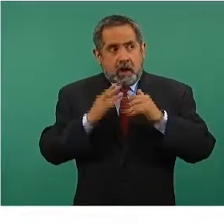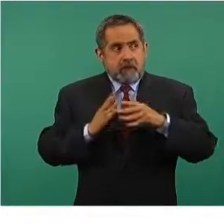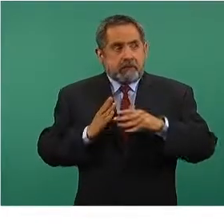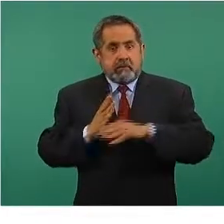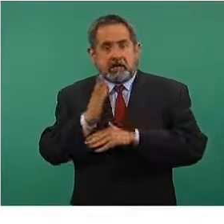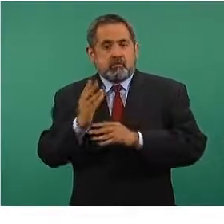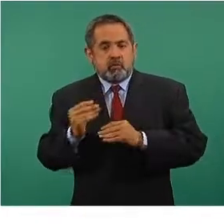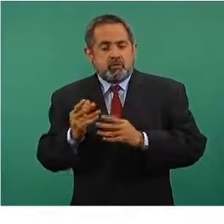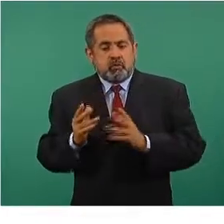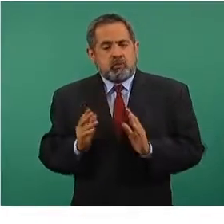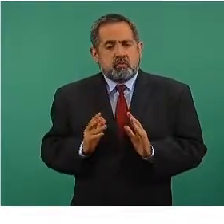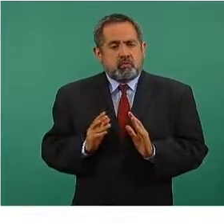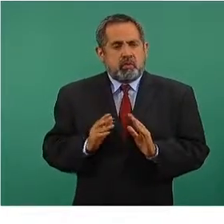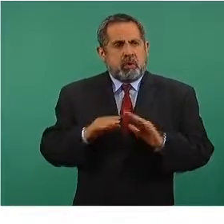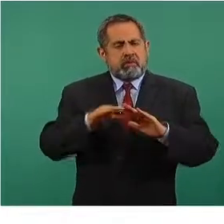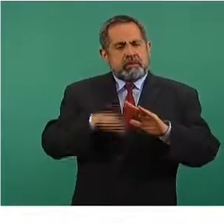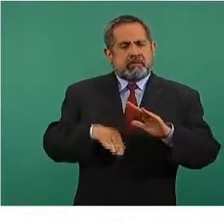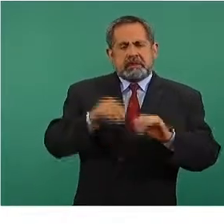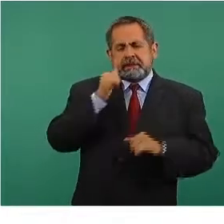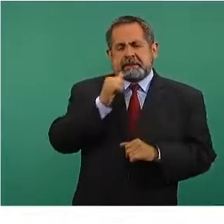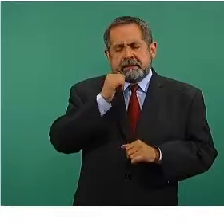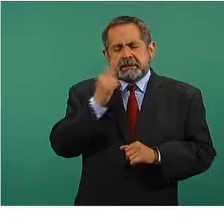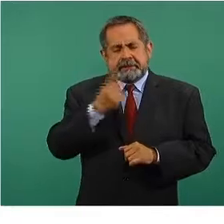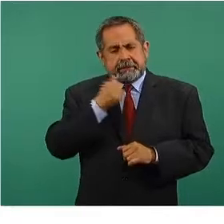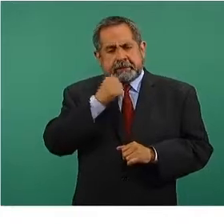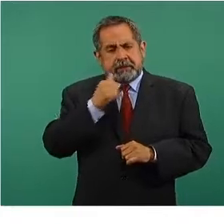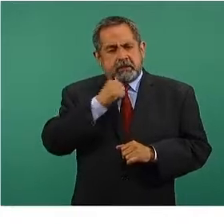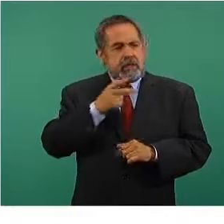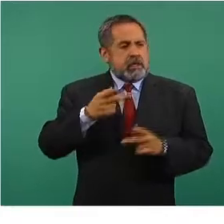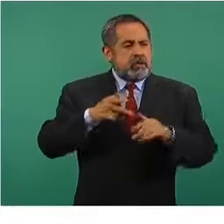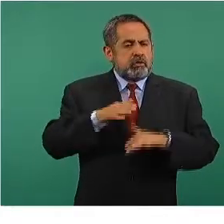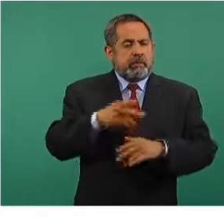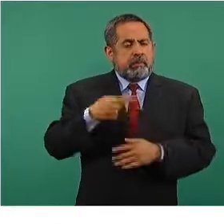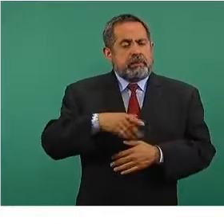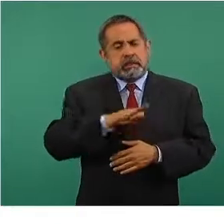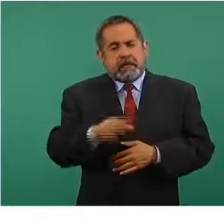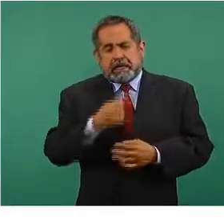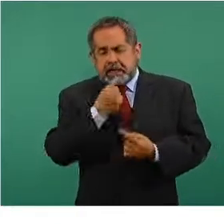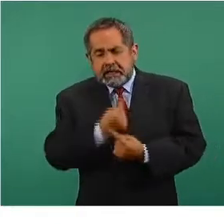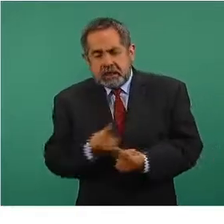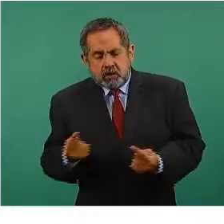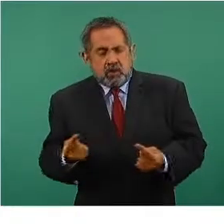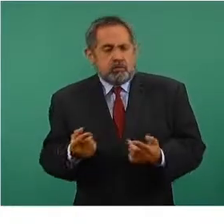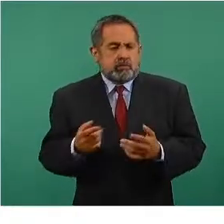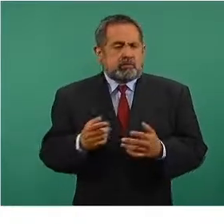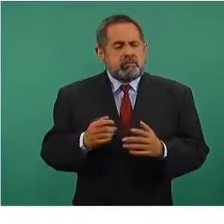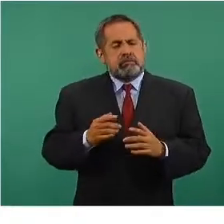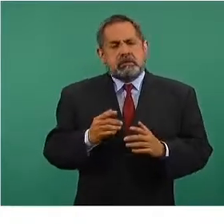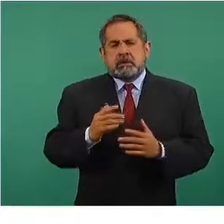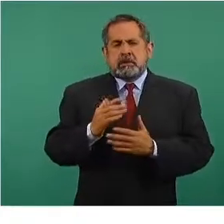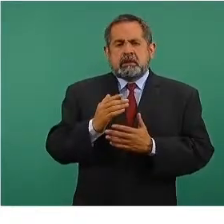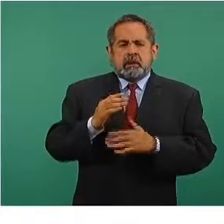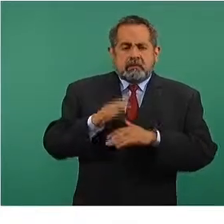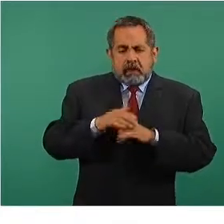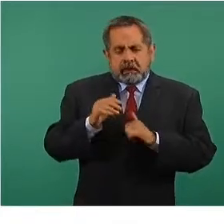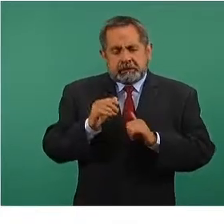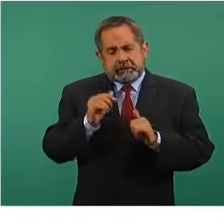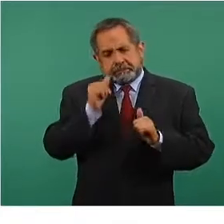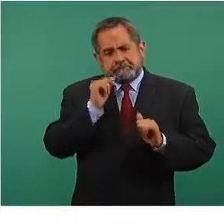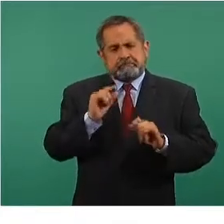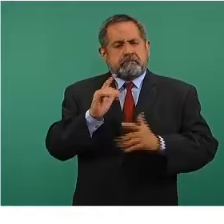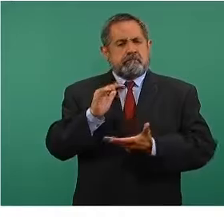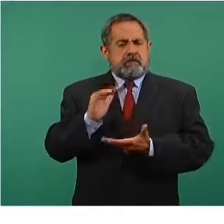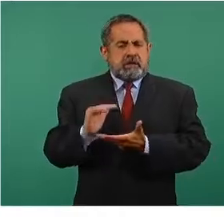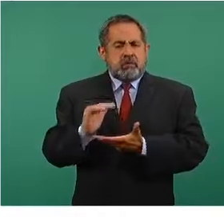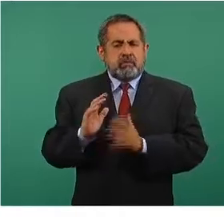exceso, más estamos por debajo, pero esto siempre ha pasado con la mortalidad en niños, donde esto requiere más ajustes, por eso esto